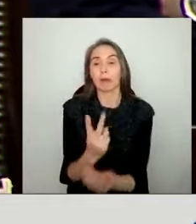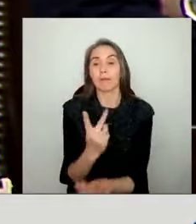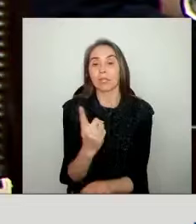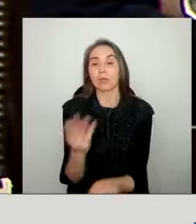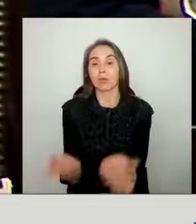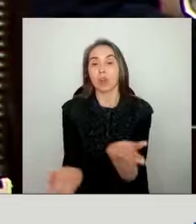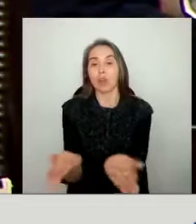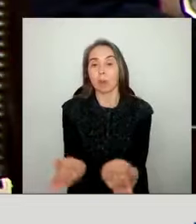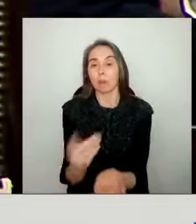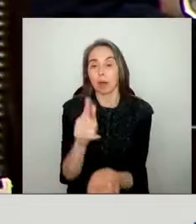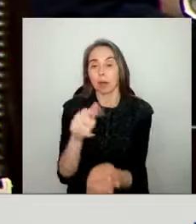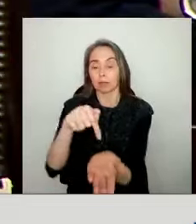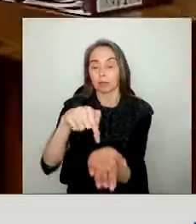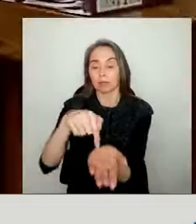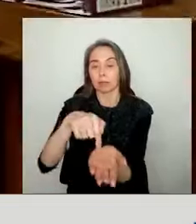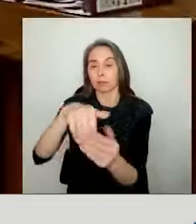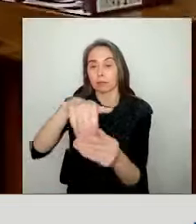en